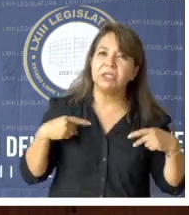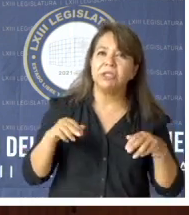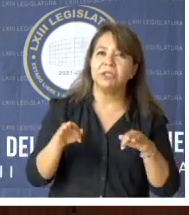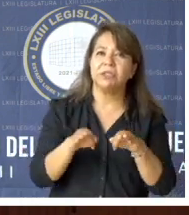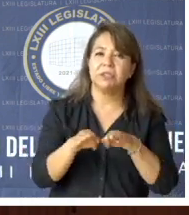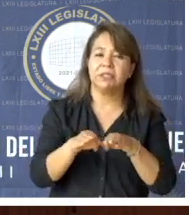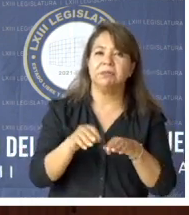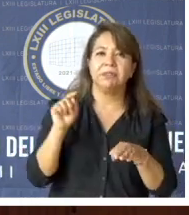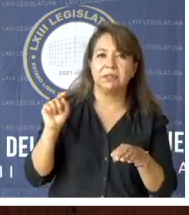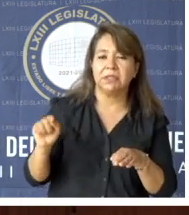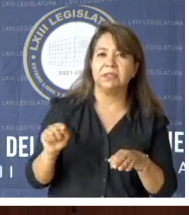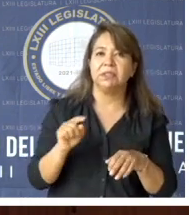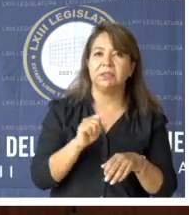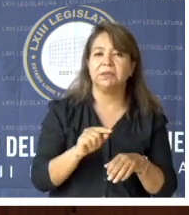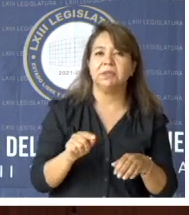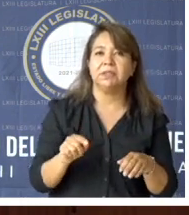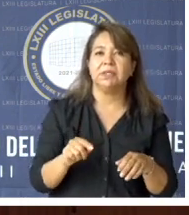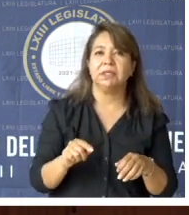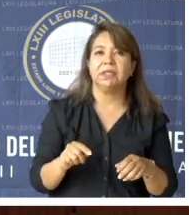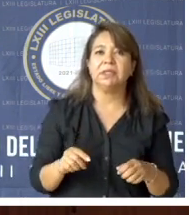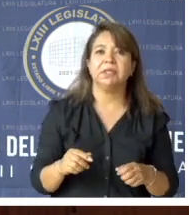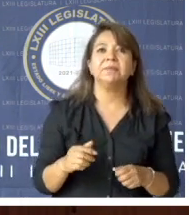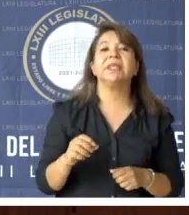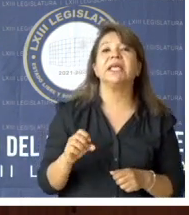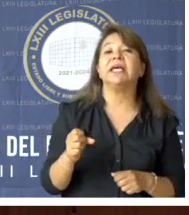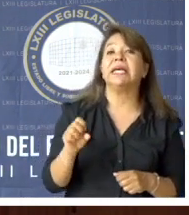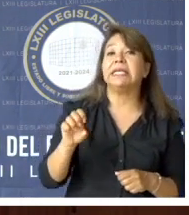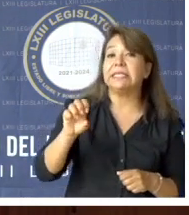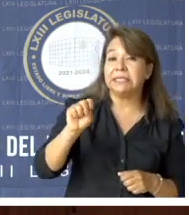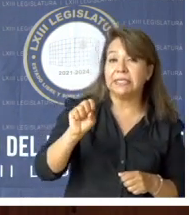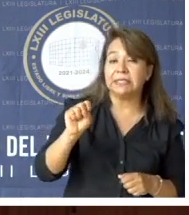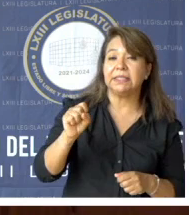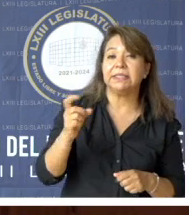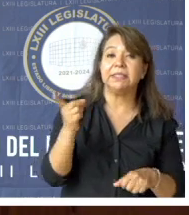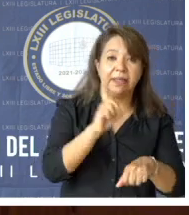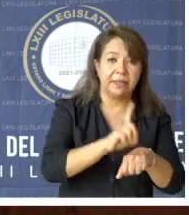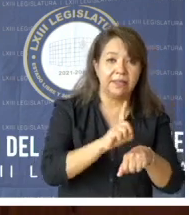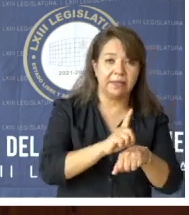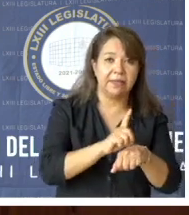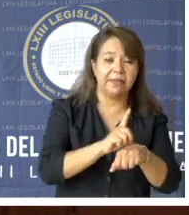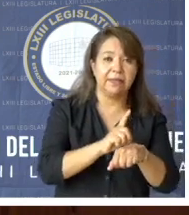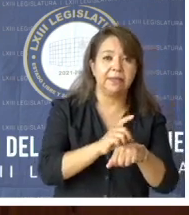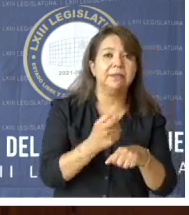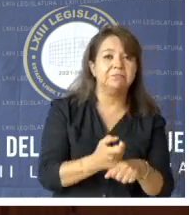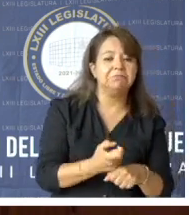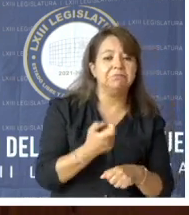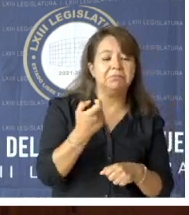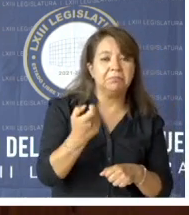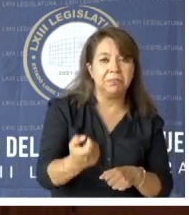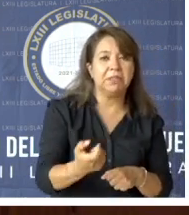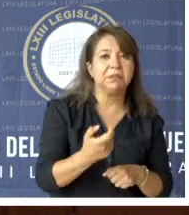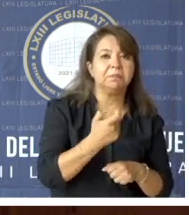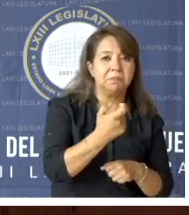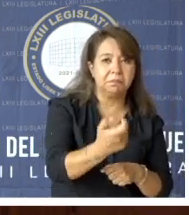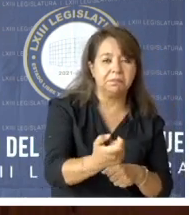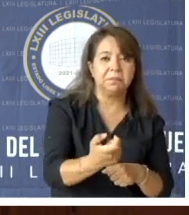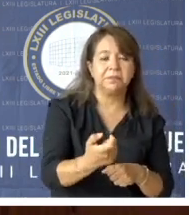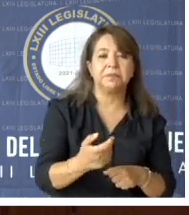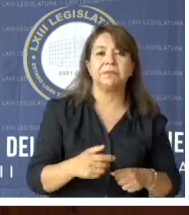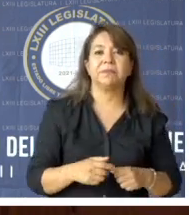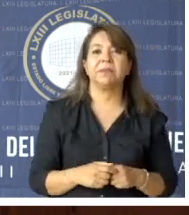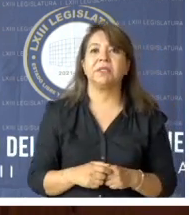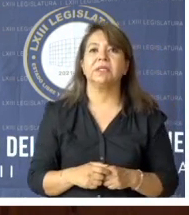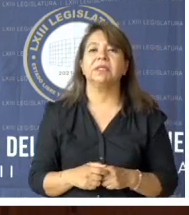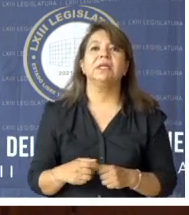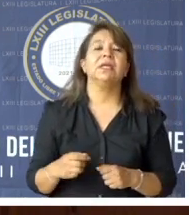laborado por lo menos 60 días en empresas cuyas utilidades netas fueron por más de